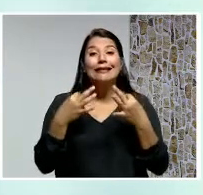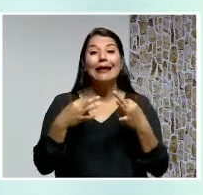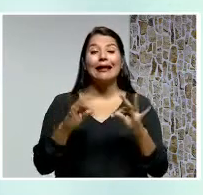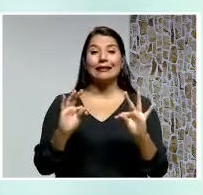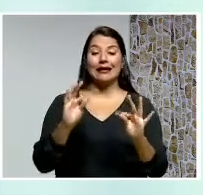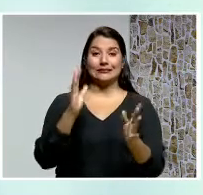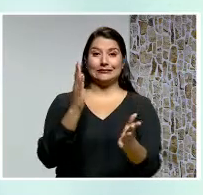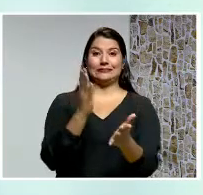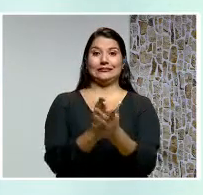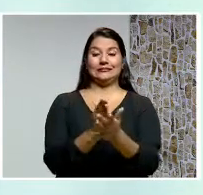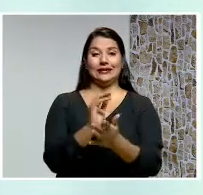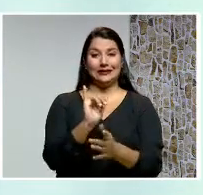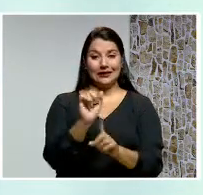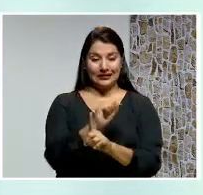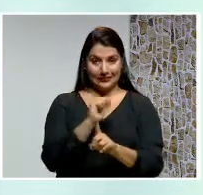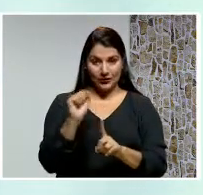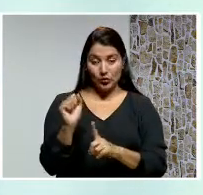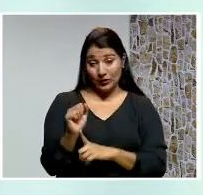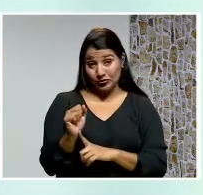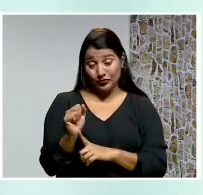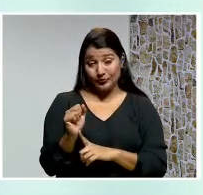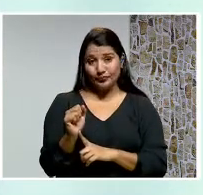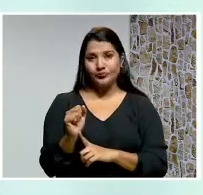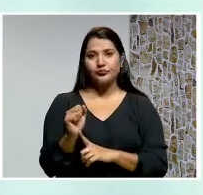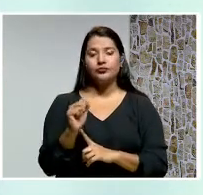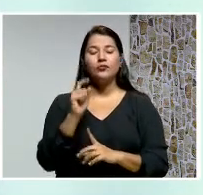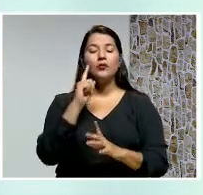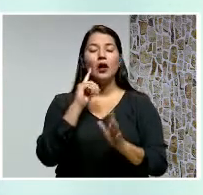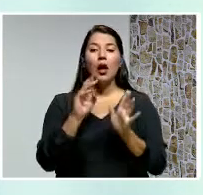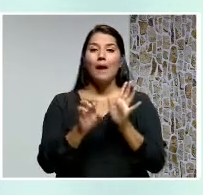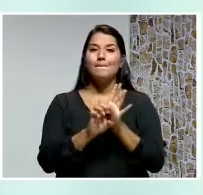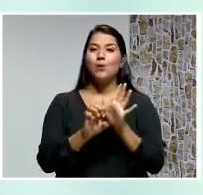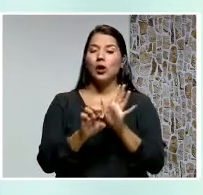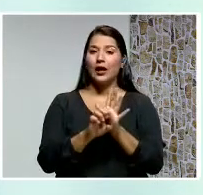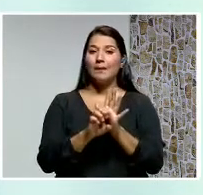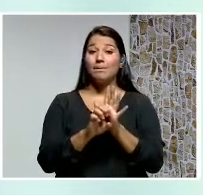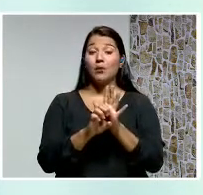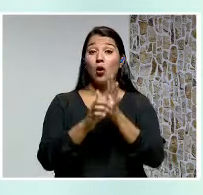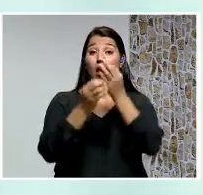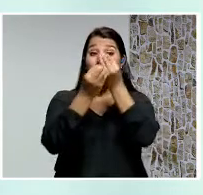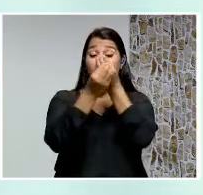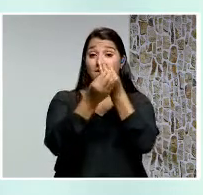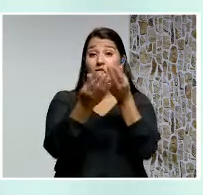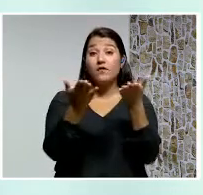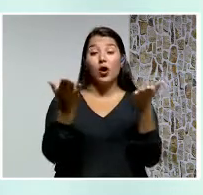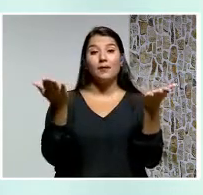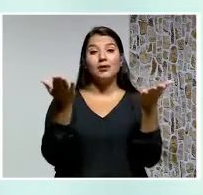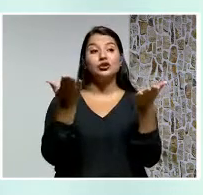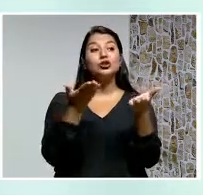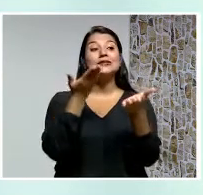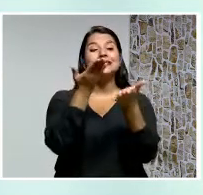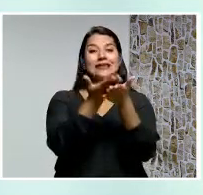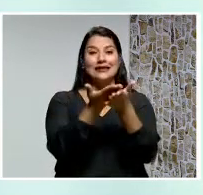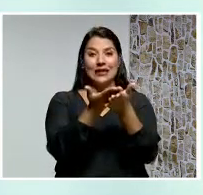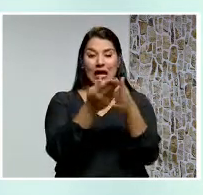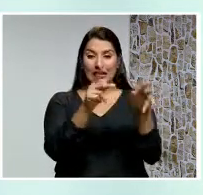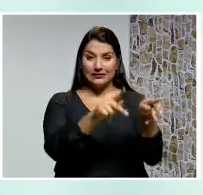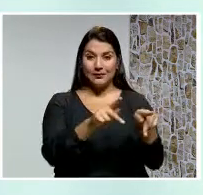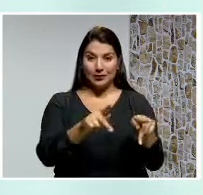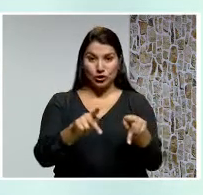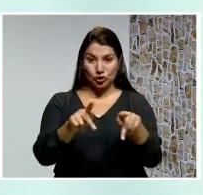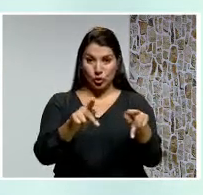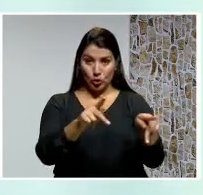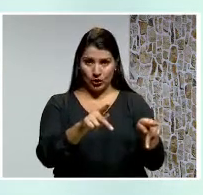este flagelo. Uno de ellos es la información que se le ha dado a la población,